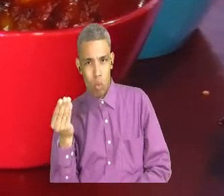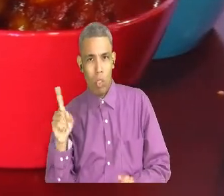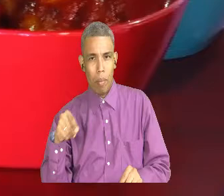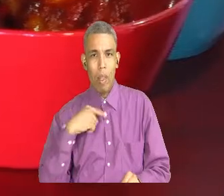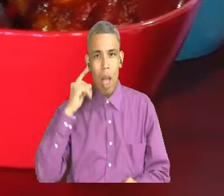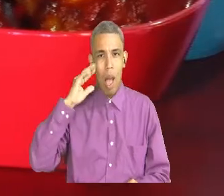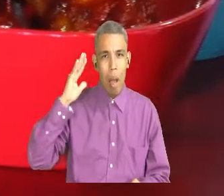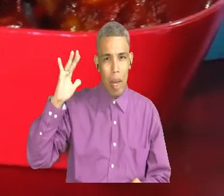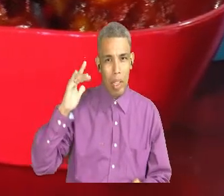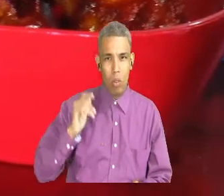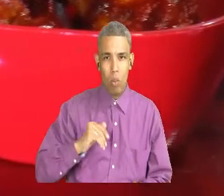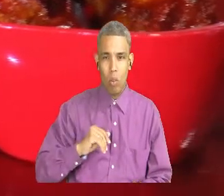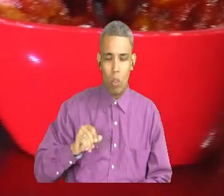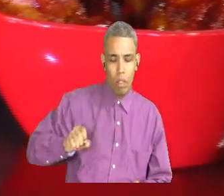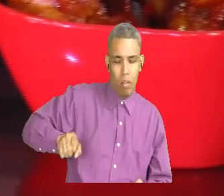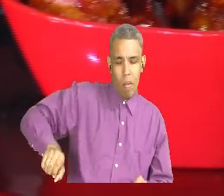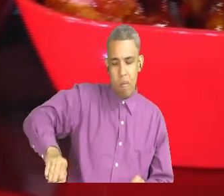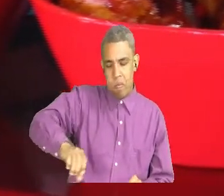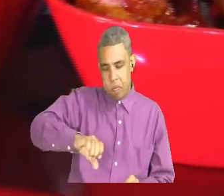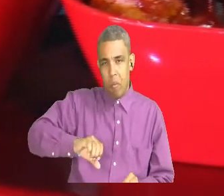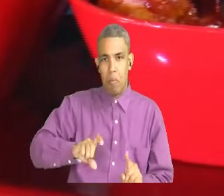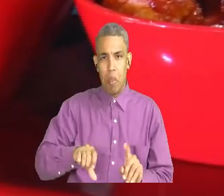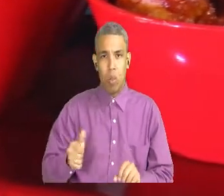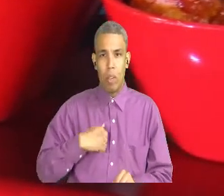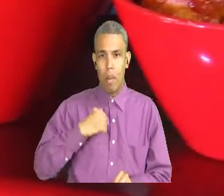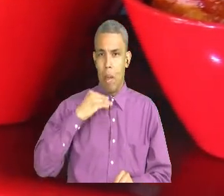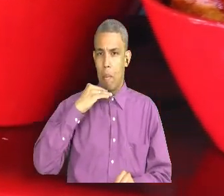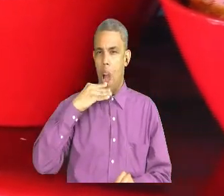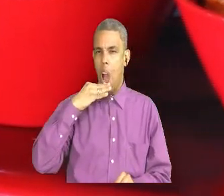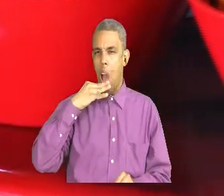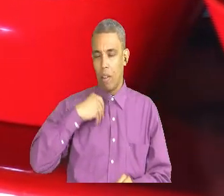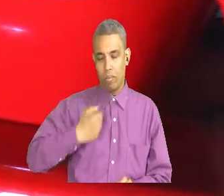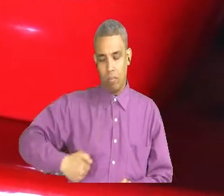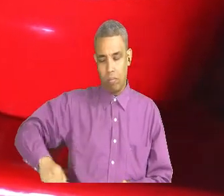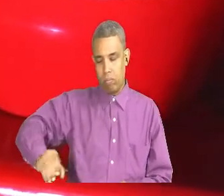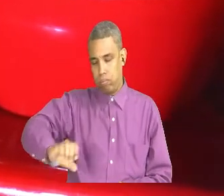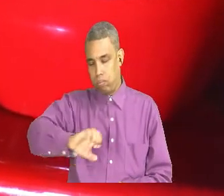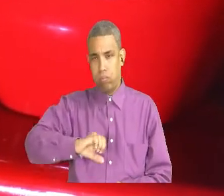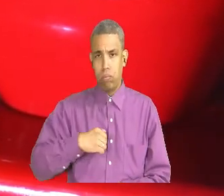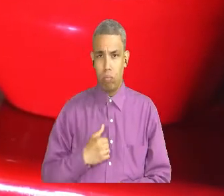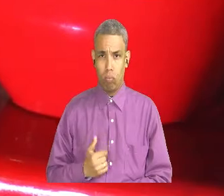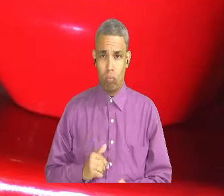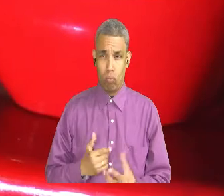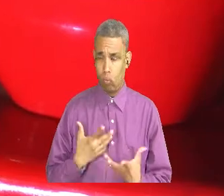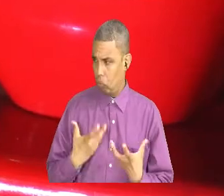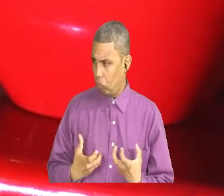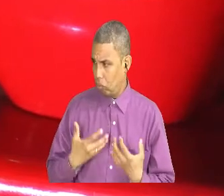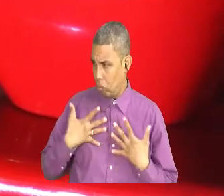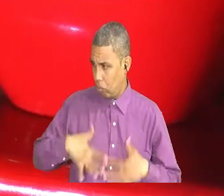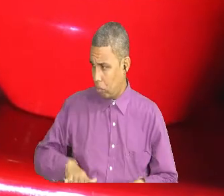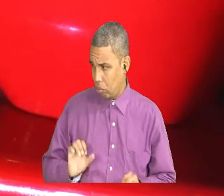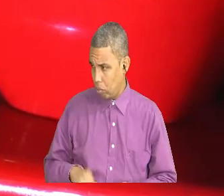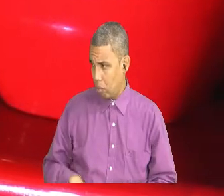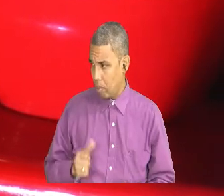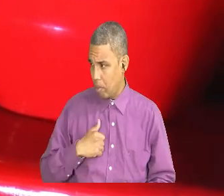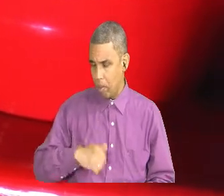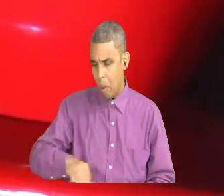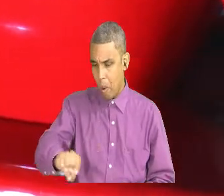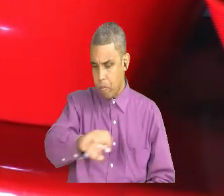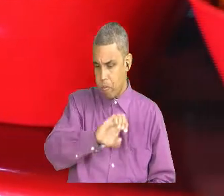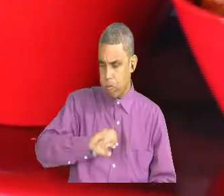la salsa picante, para cualquier tipo de gusto. Yo puedo cambiar de salsa, son las dos salsas que hay disponibles para agregar, añadir